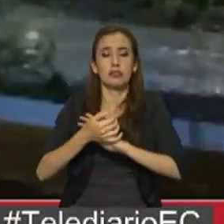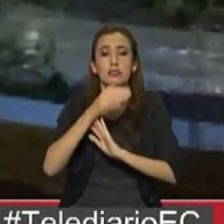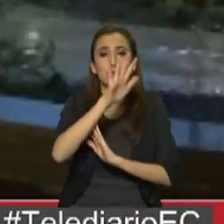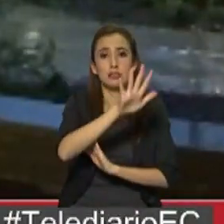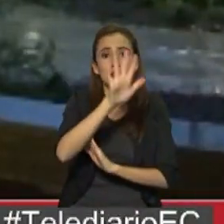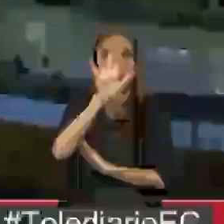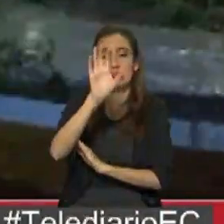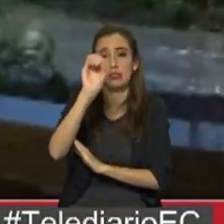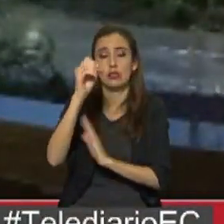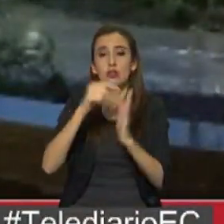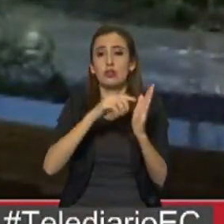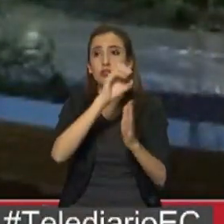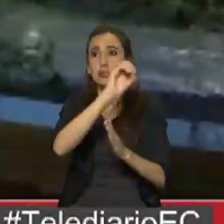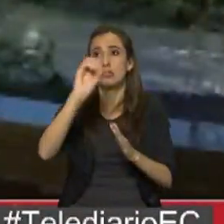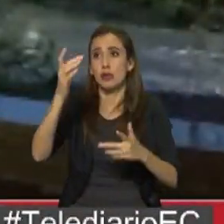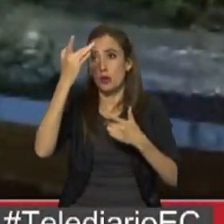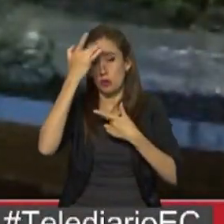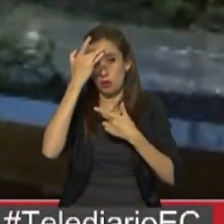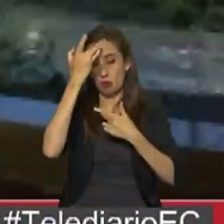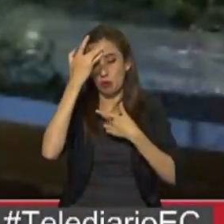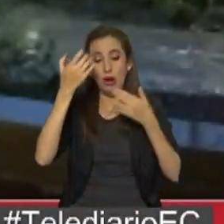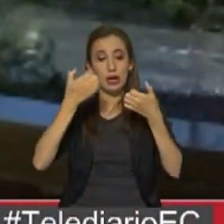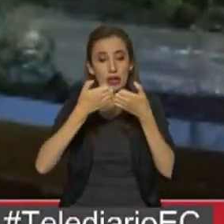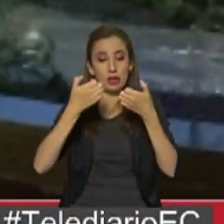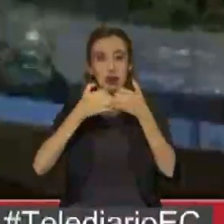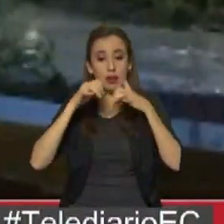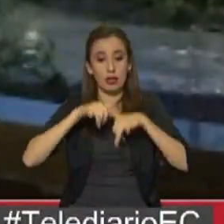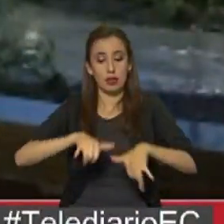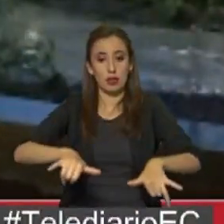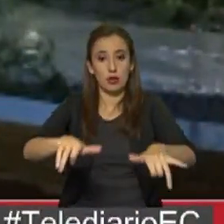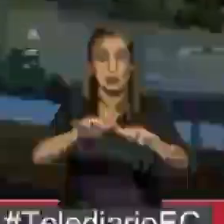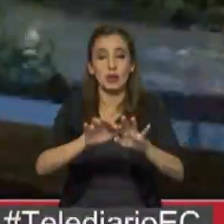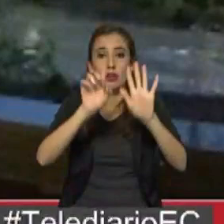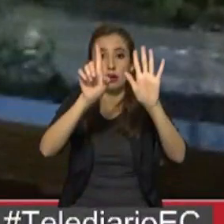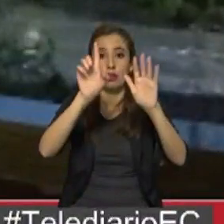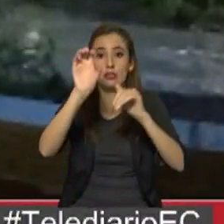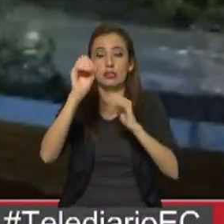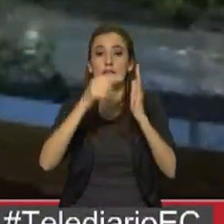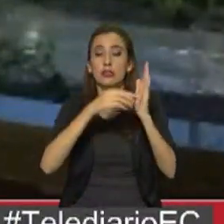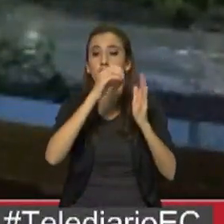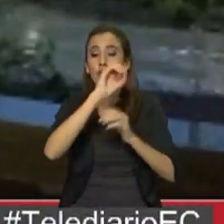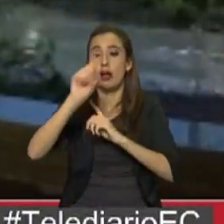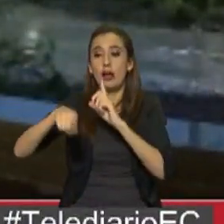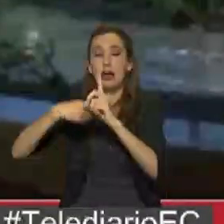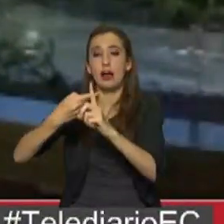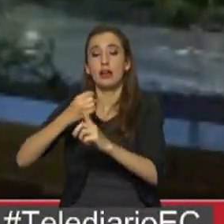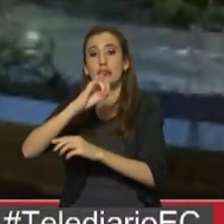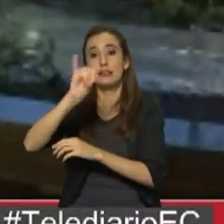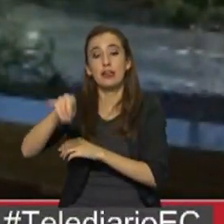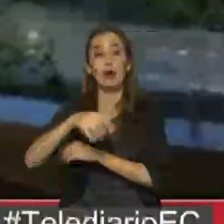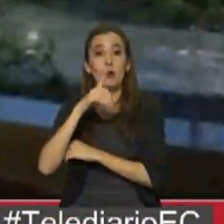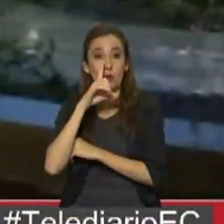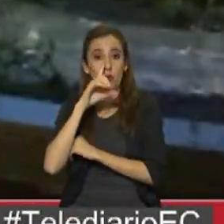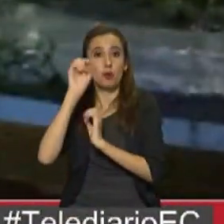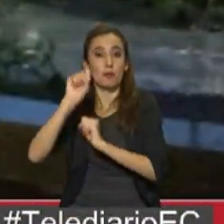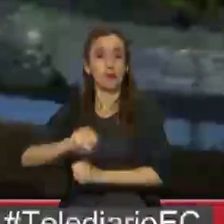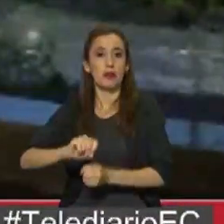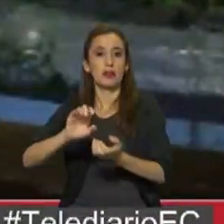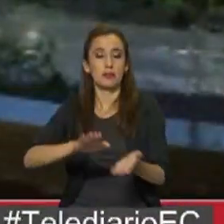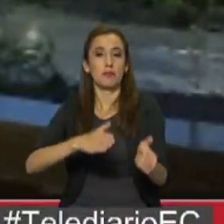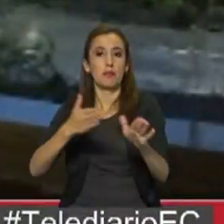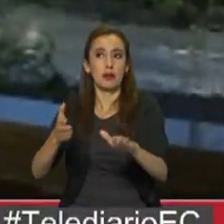infectados los modelos por computadora predicen que 60.000 personas son más pudieran fallecer hasta julio de este año debido a la cob y 19